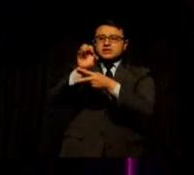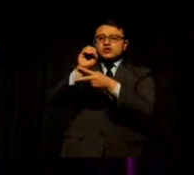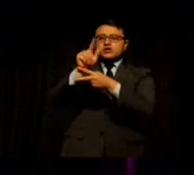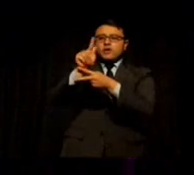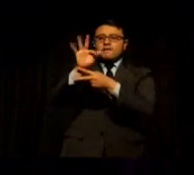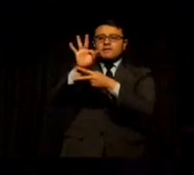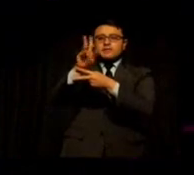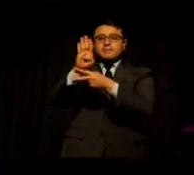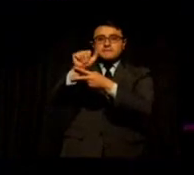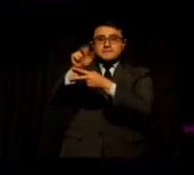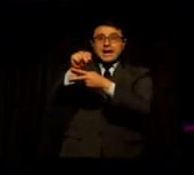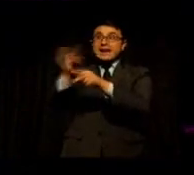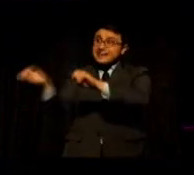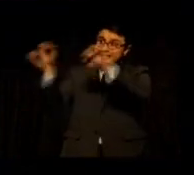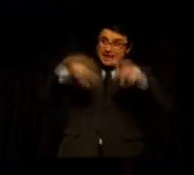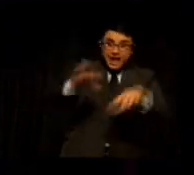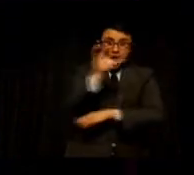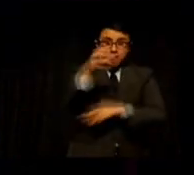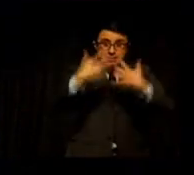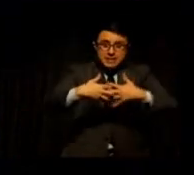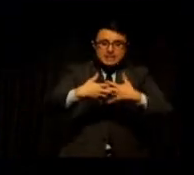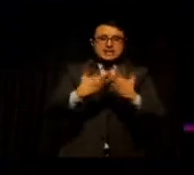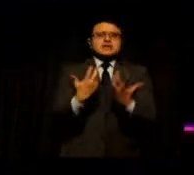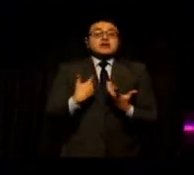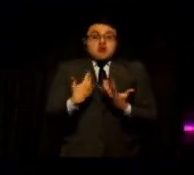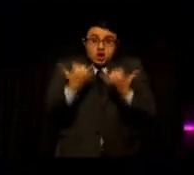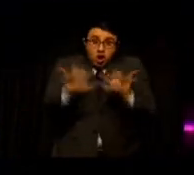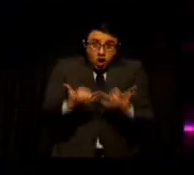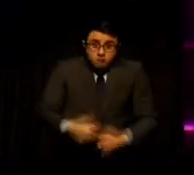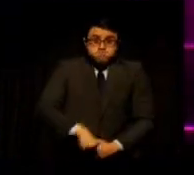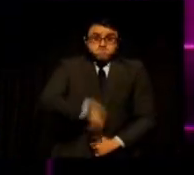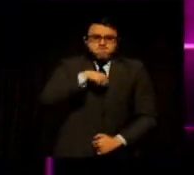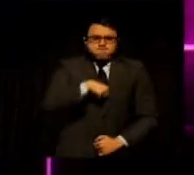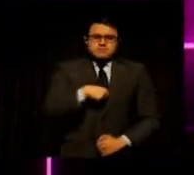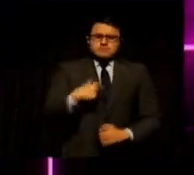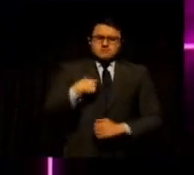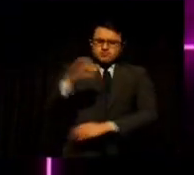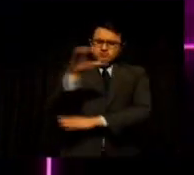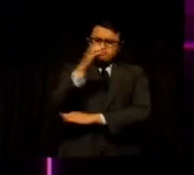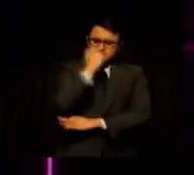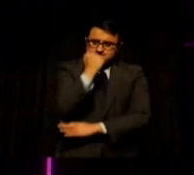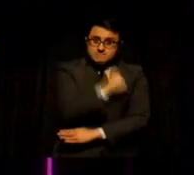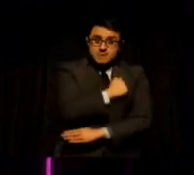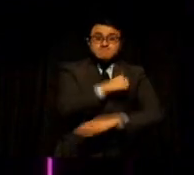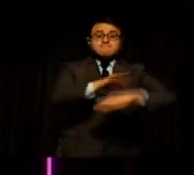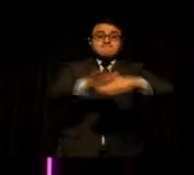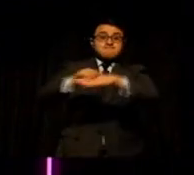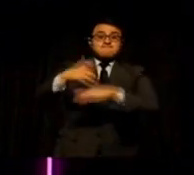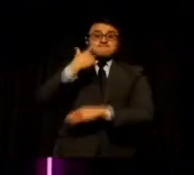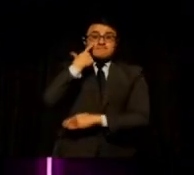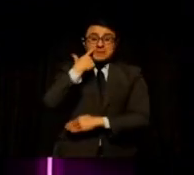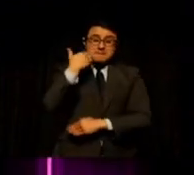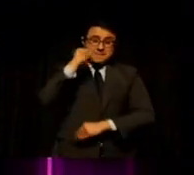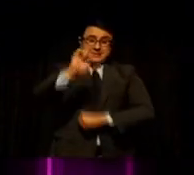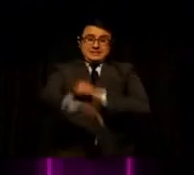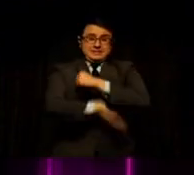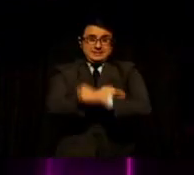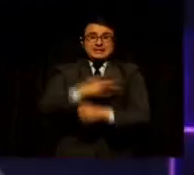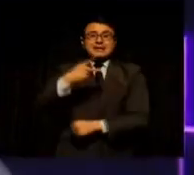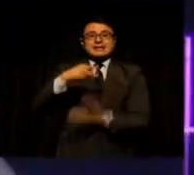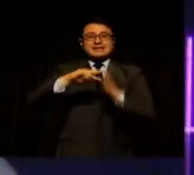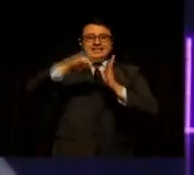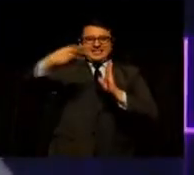decir también con orgullo con vocación de país que gracias a la gestión de la ministra karen agudín en